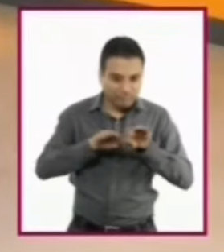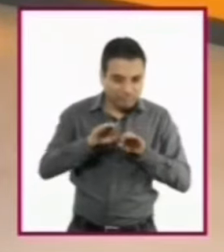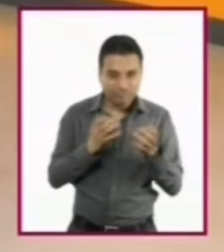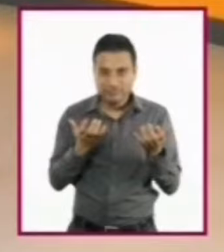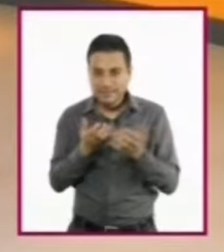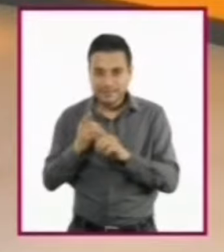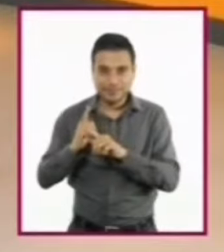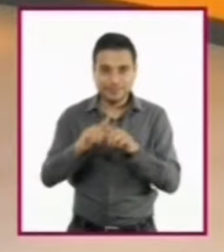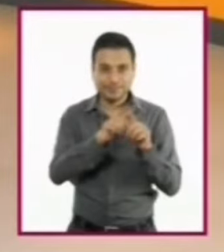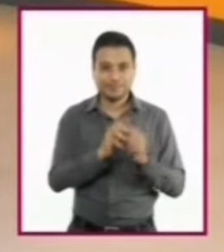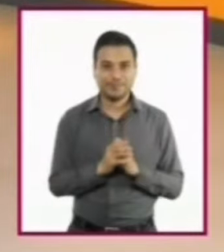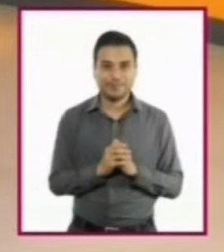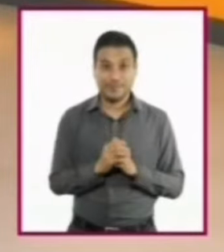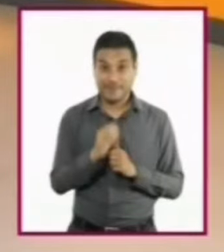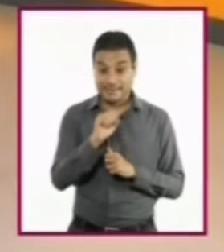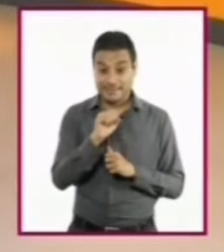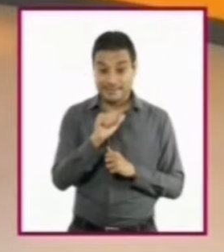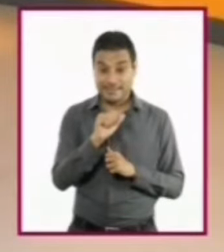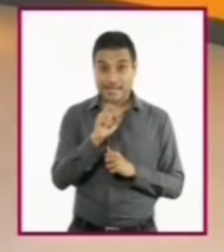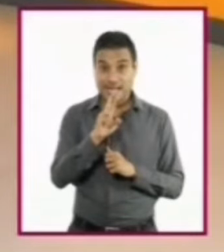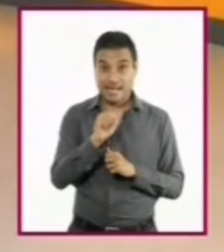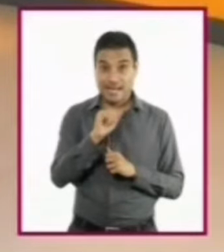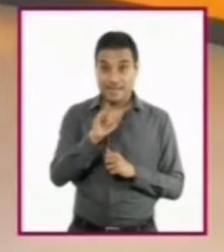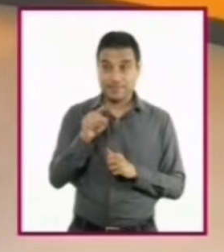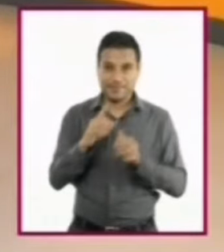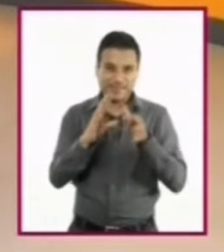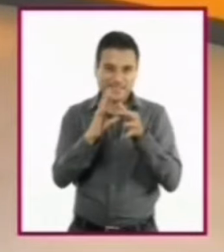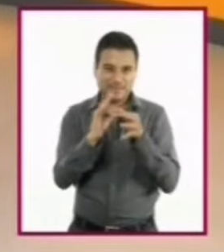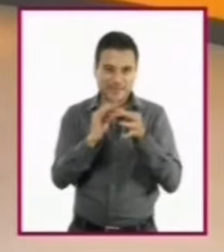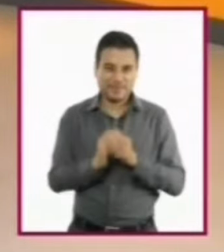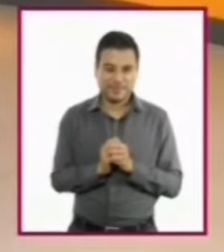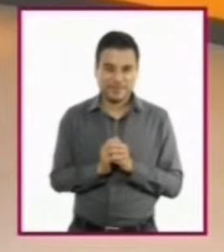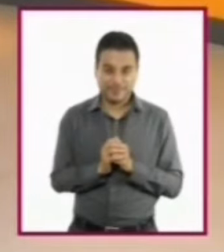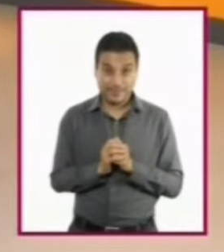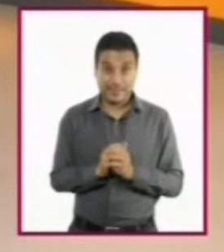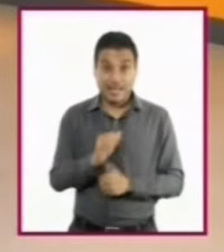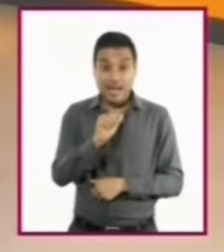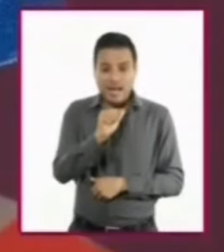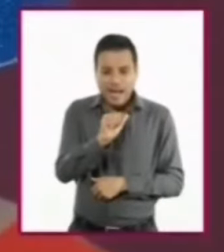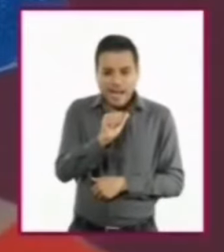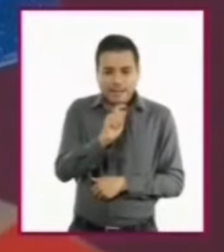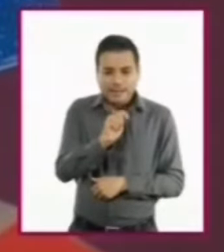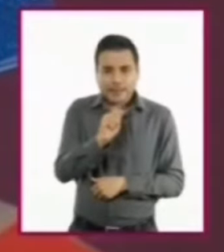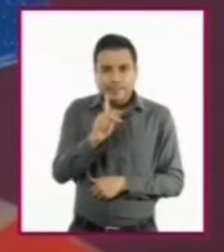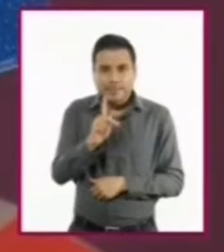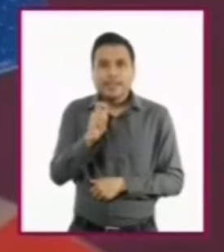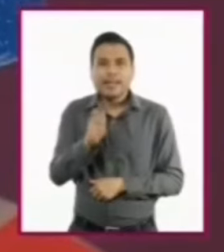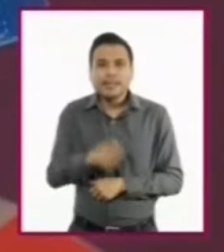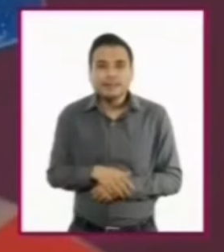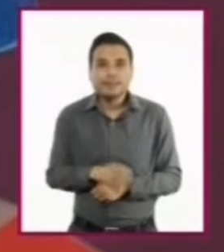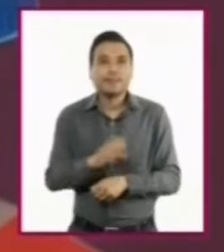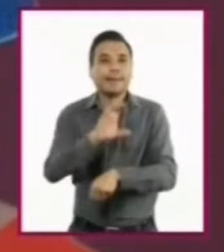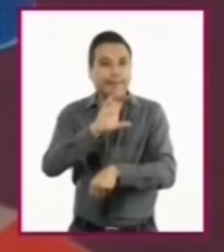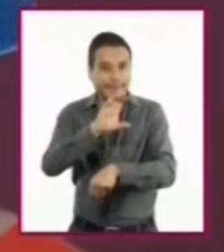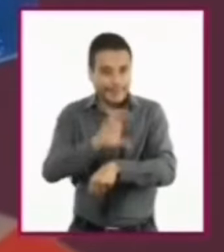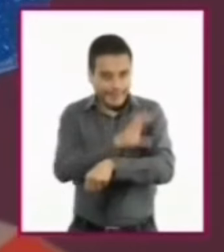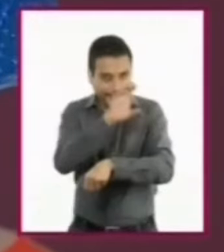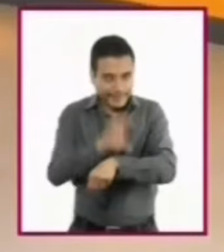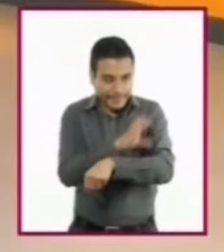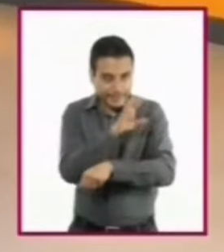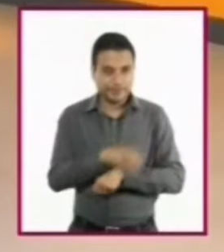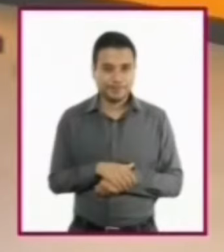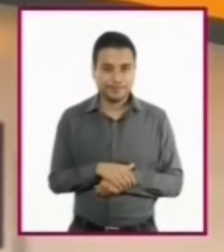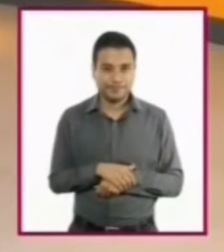Y, como mencionó Saraí, el ATP es la unidad de energía. Solo debemos agregar que se